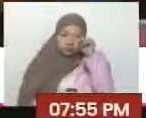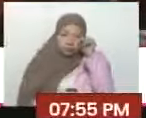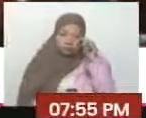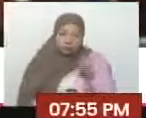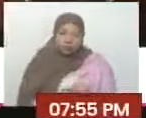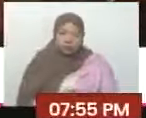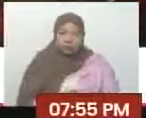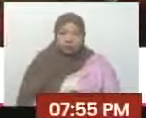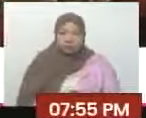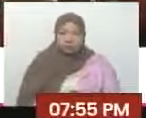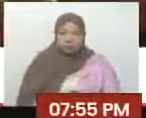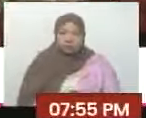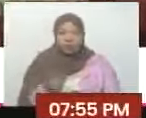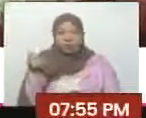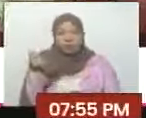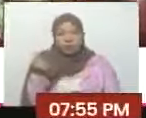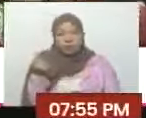creció la economía.